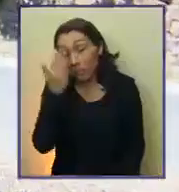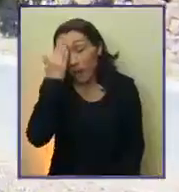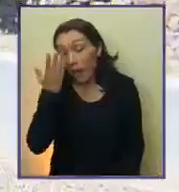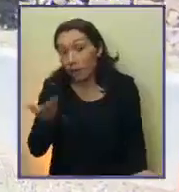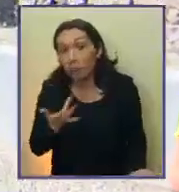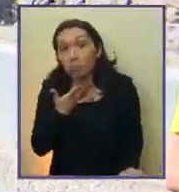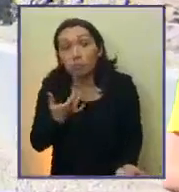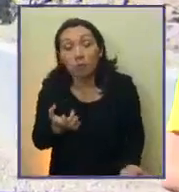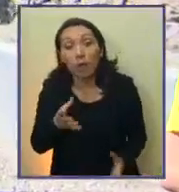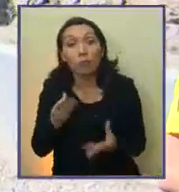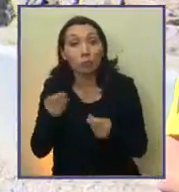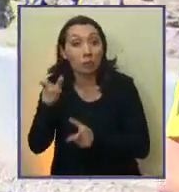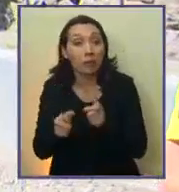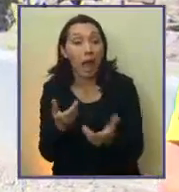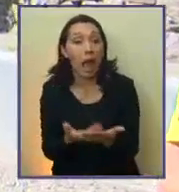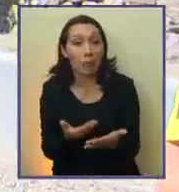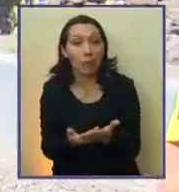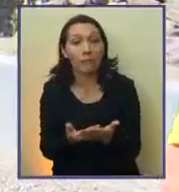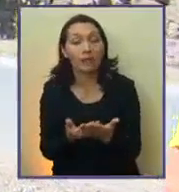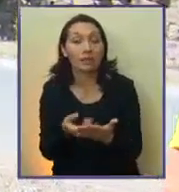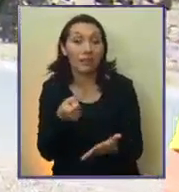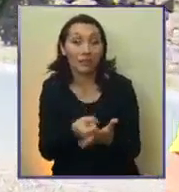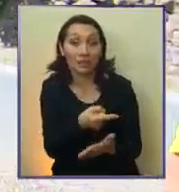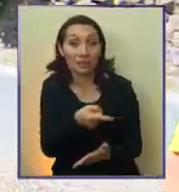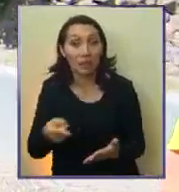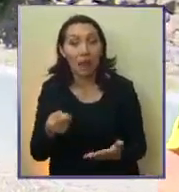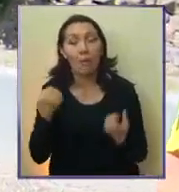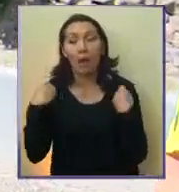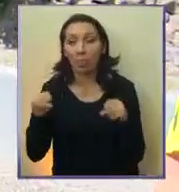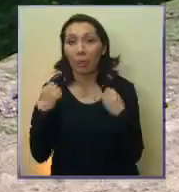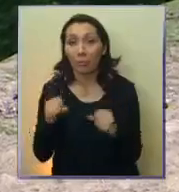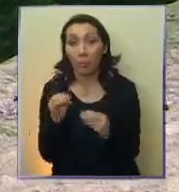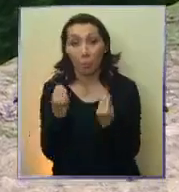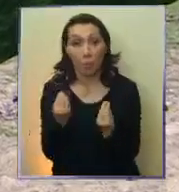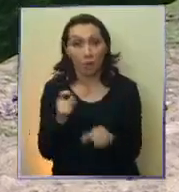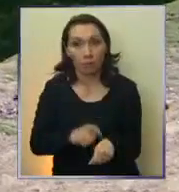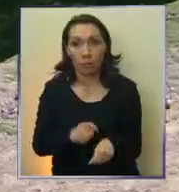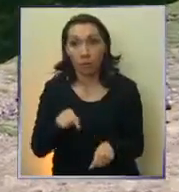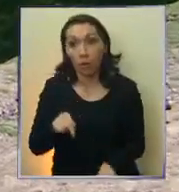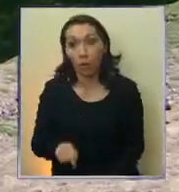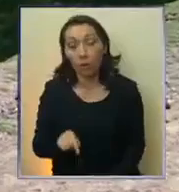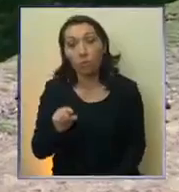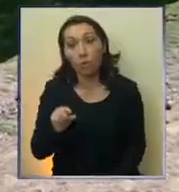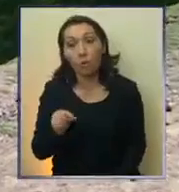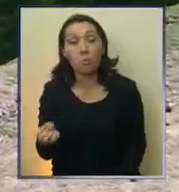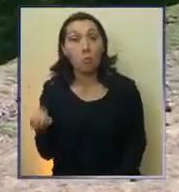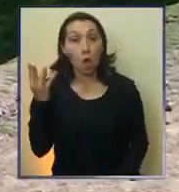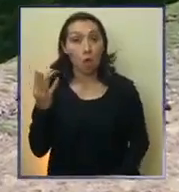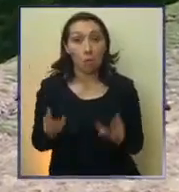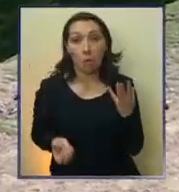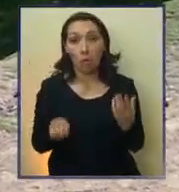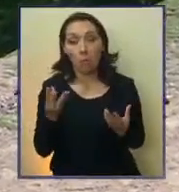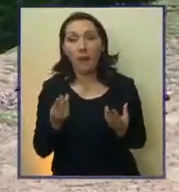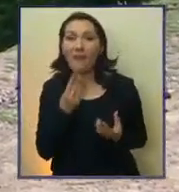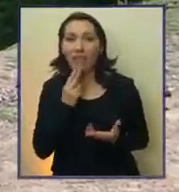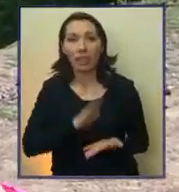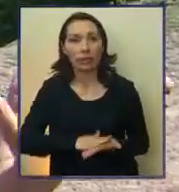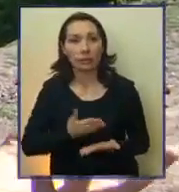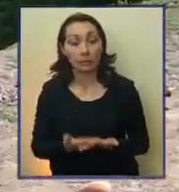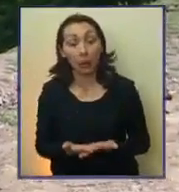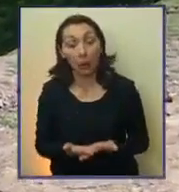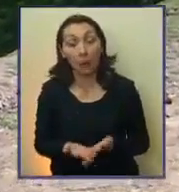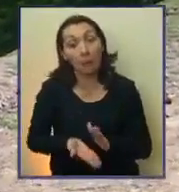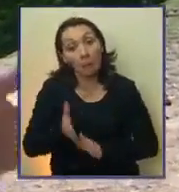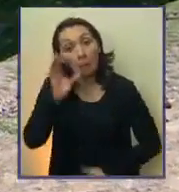mucha gente aprovecha el fin semana para hacer deporte y este una buena instancia de hoy en día que está un poco más de moda a todo lo que es como la vida sana y